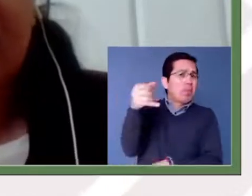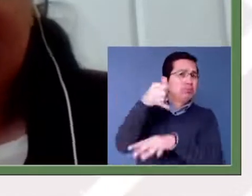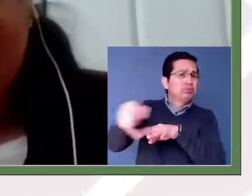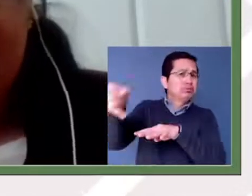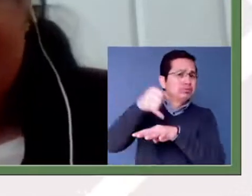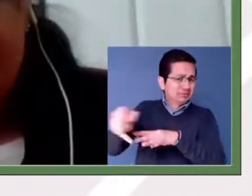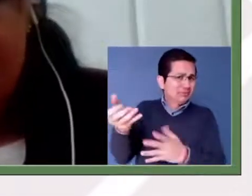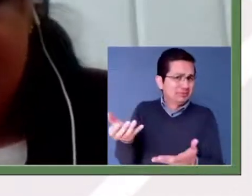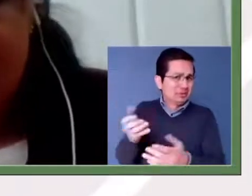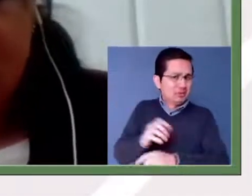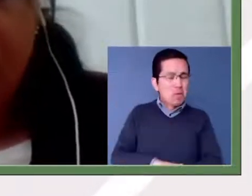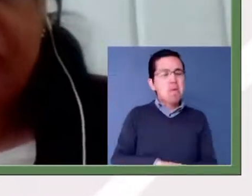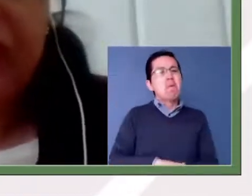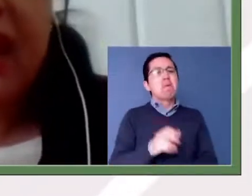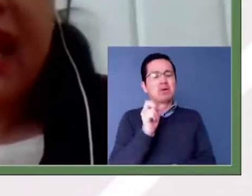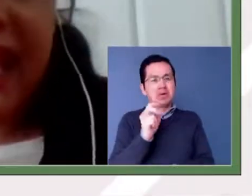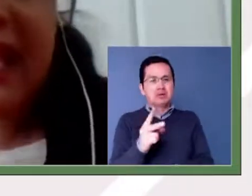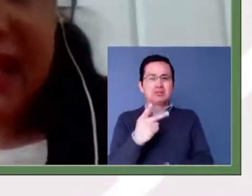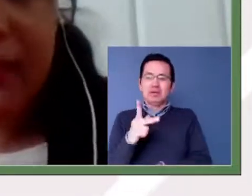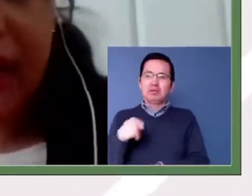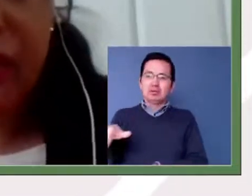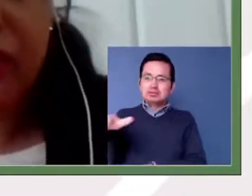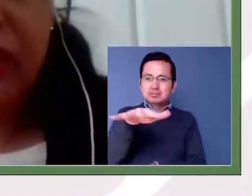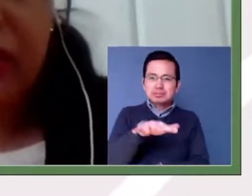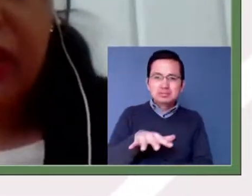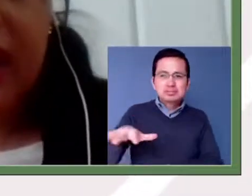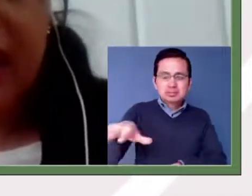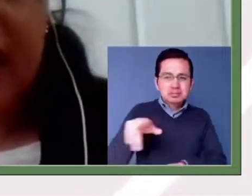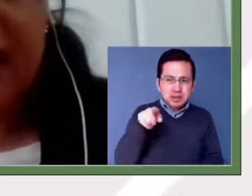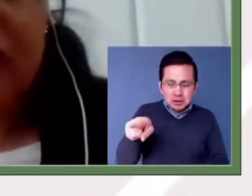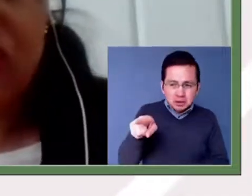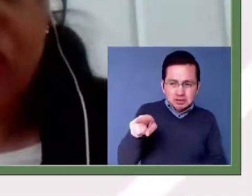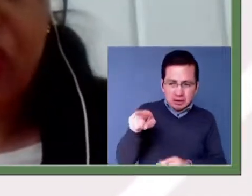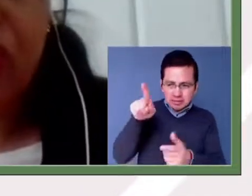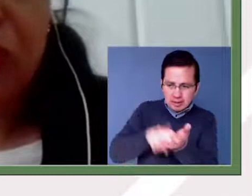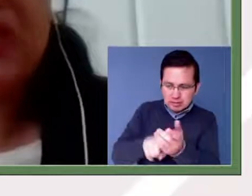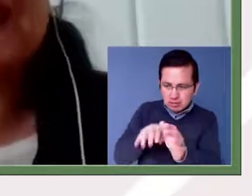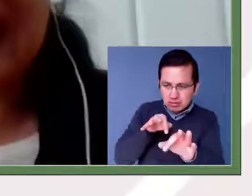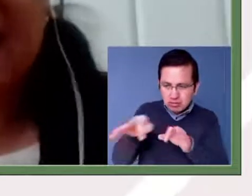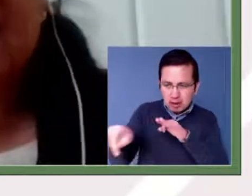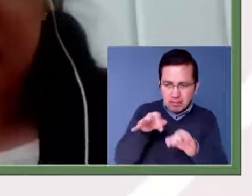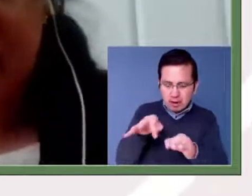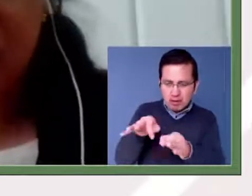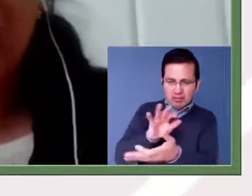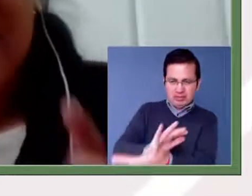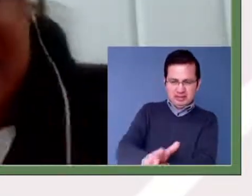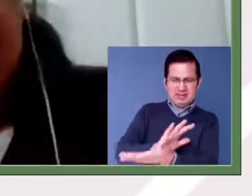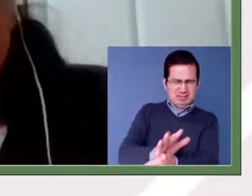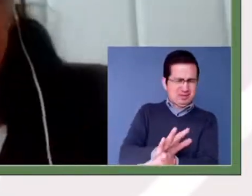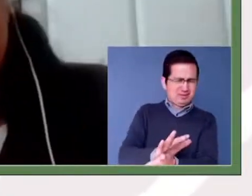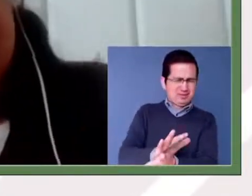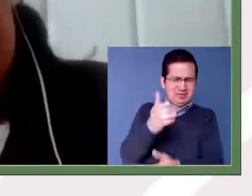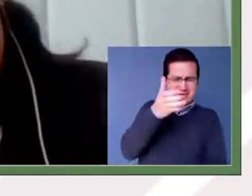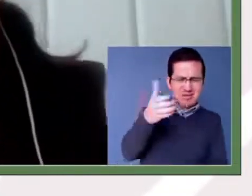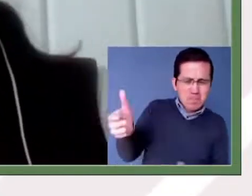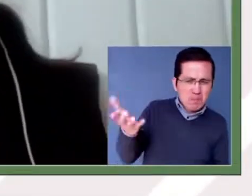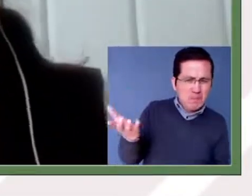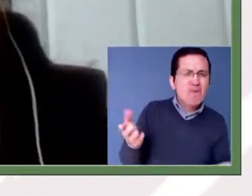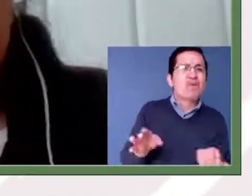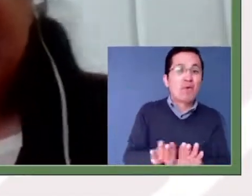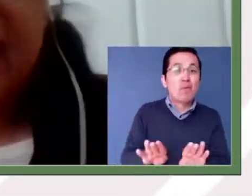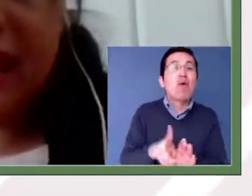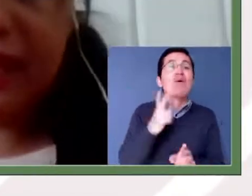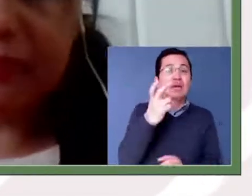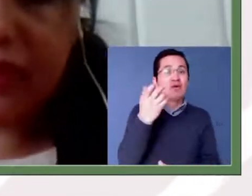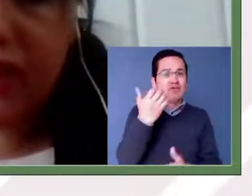de discriminación en el trabajo, ¿no? La relación, cómo se está discriminando en esas actividades